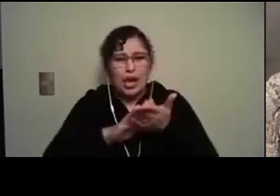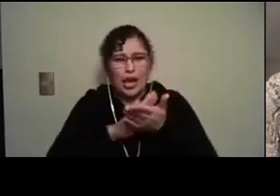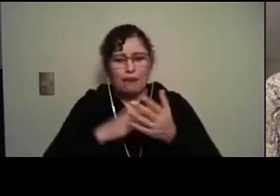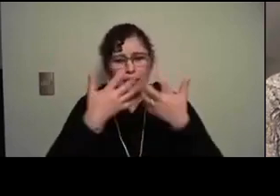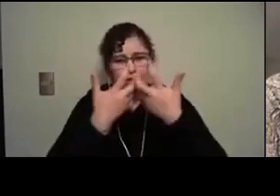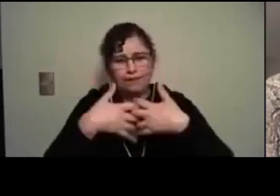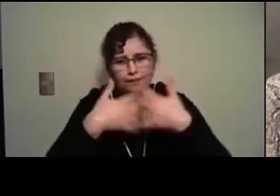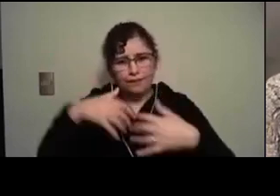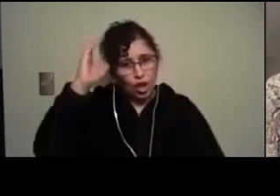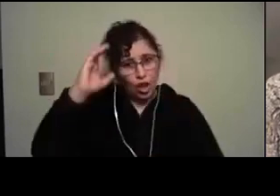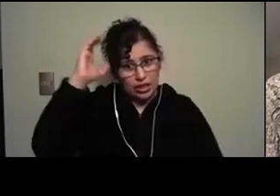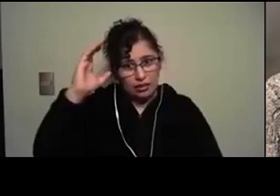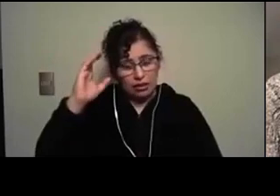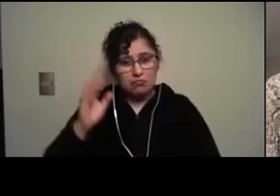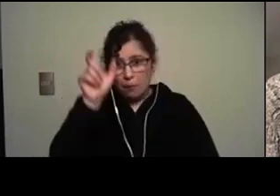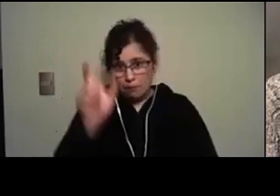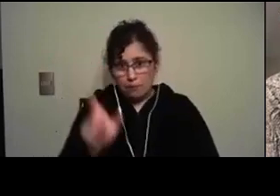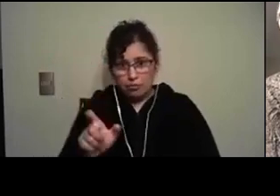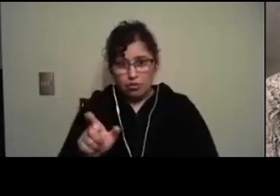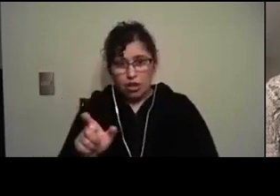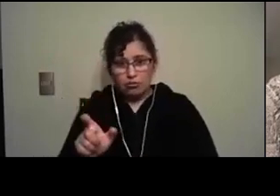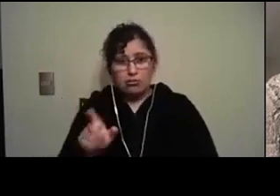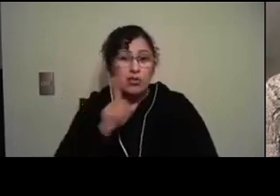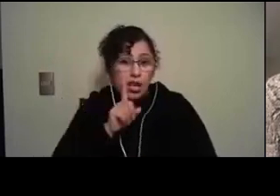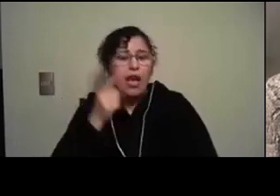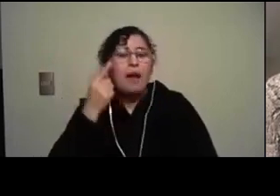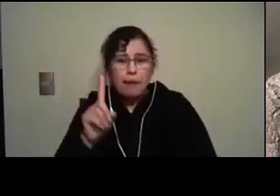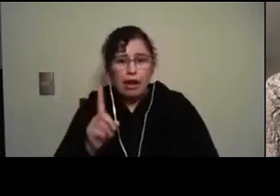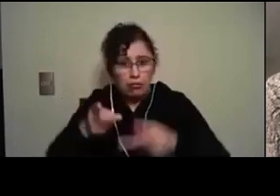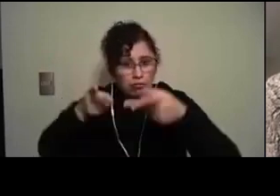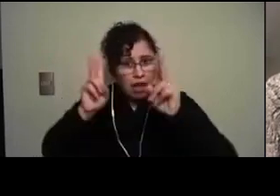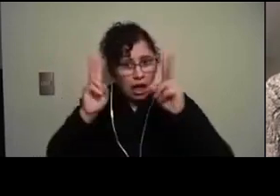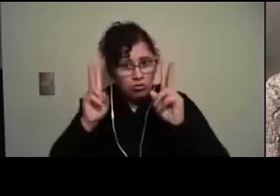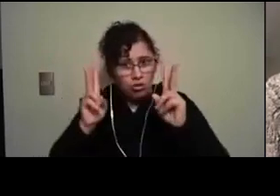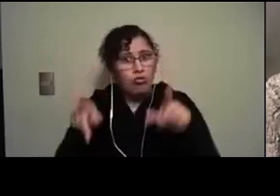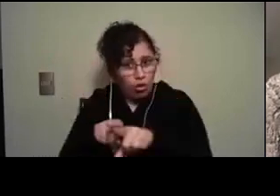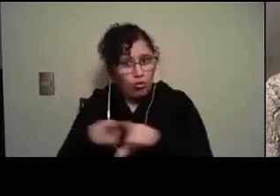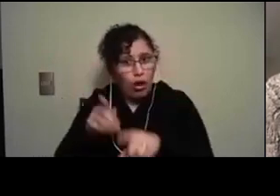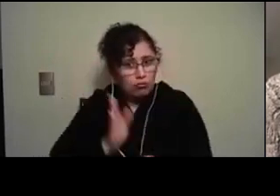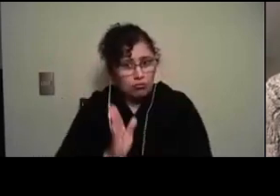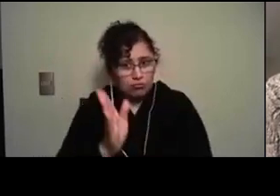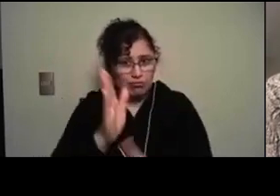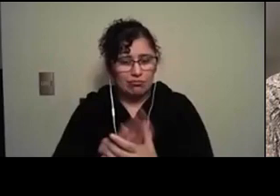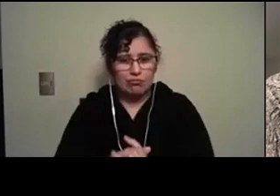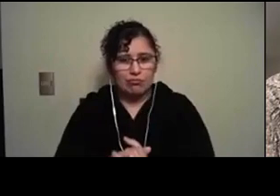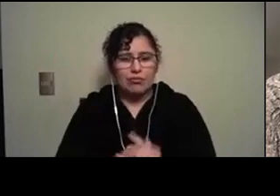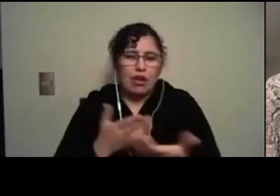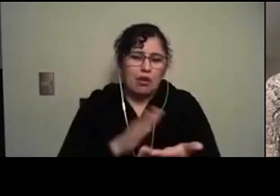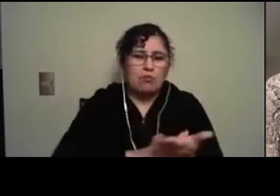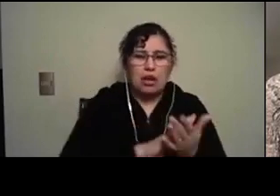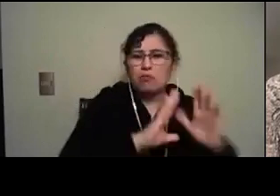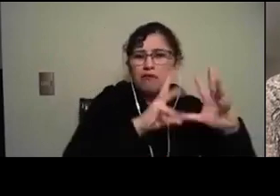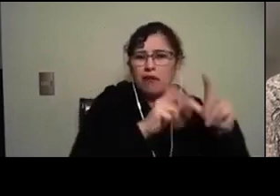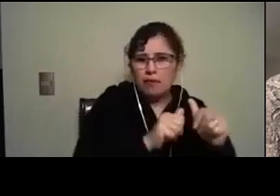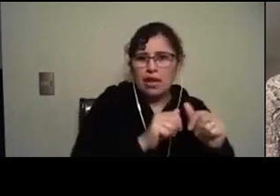no significa que yo tenga derecho sobre ella, ya eso no, desde el punto de vista de la atribución como física o legal,